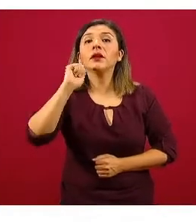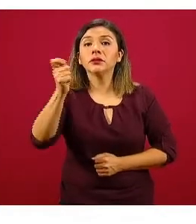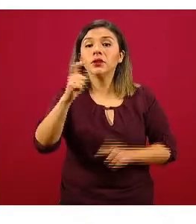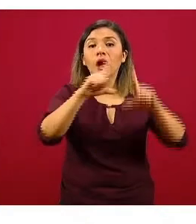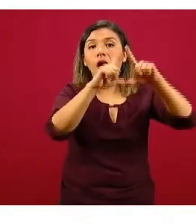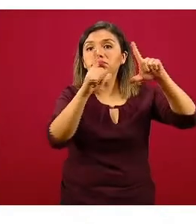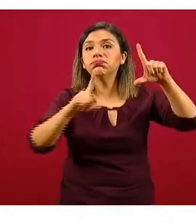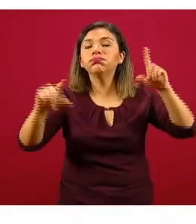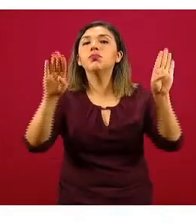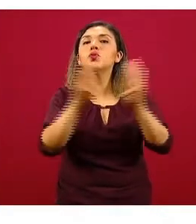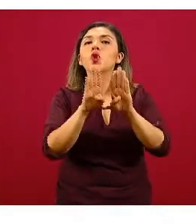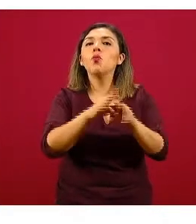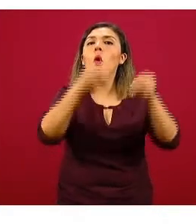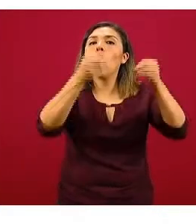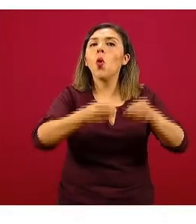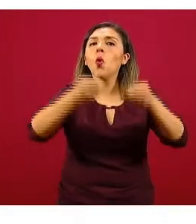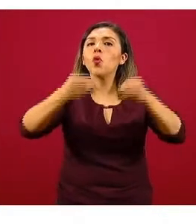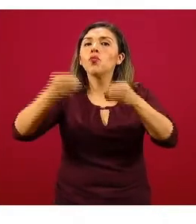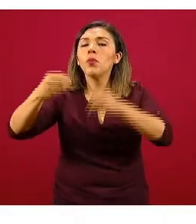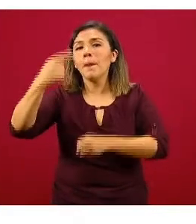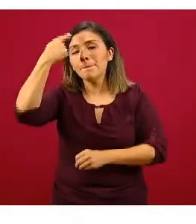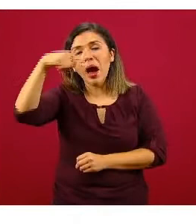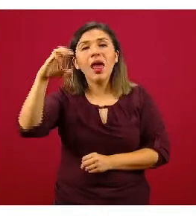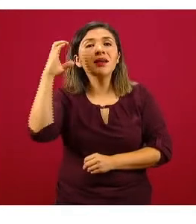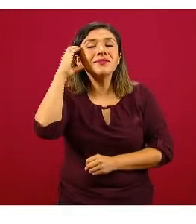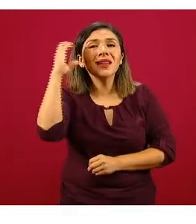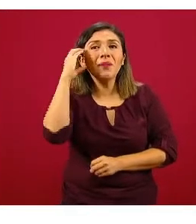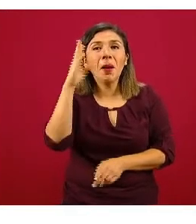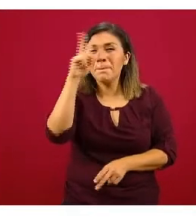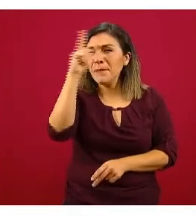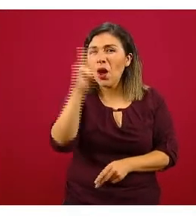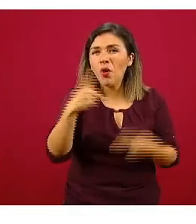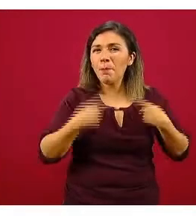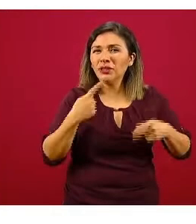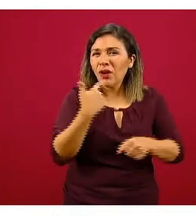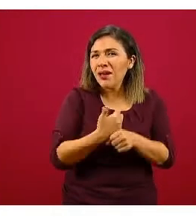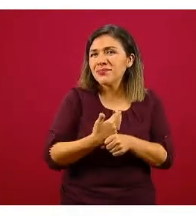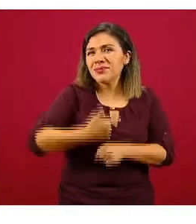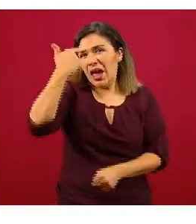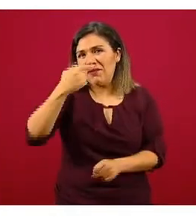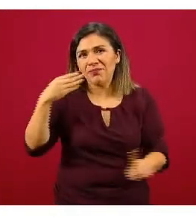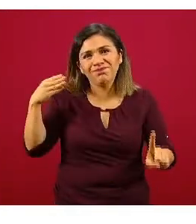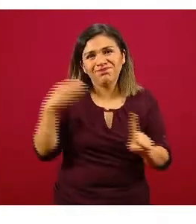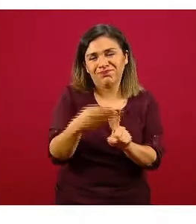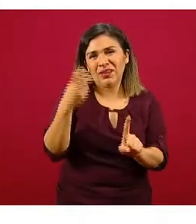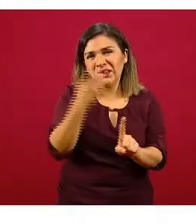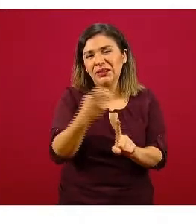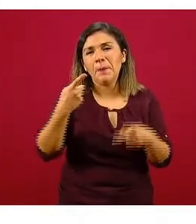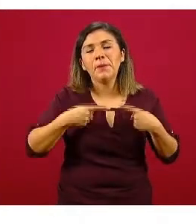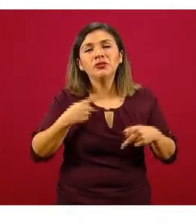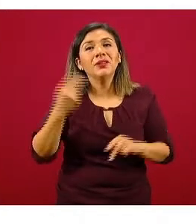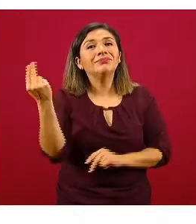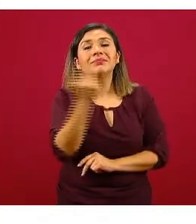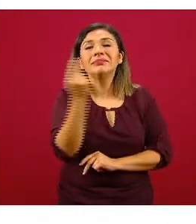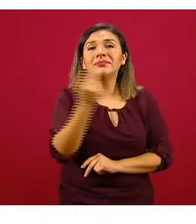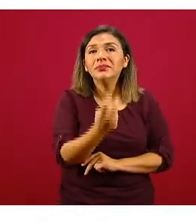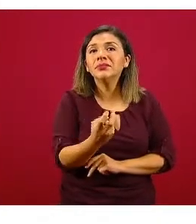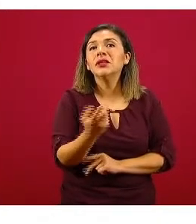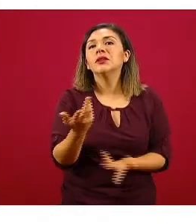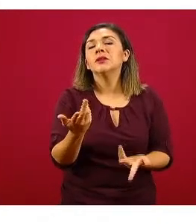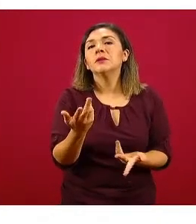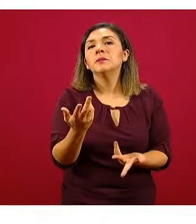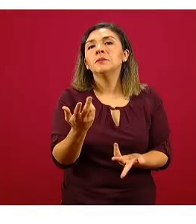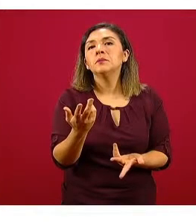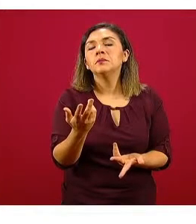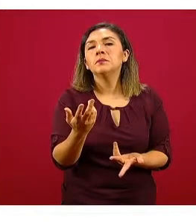de la ocupación de las camas de unidad de terapia intensiva, que son aquellas que están destinadas a las personas que requieren